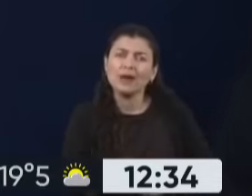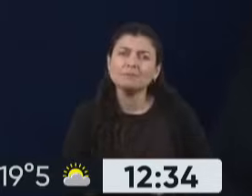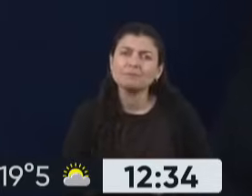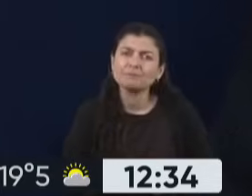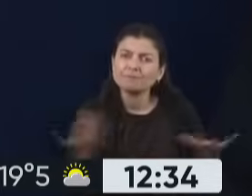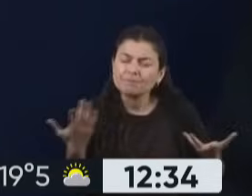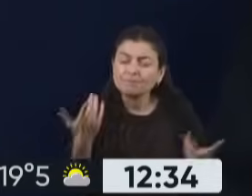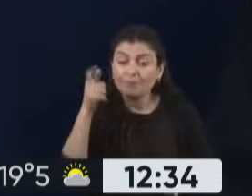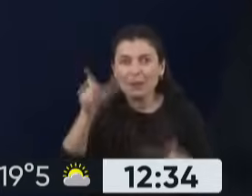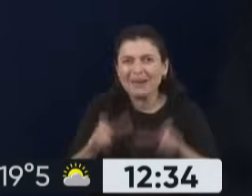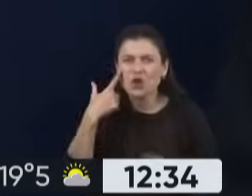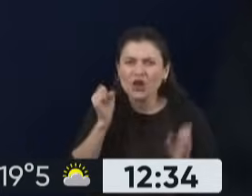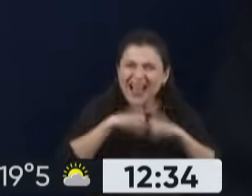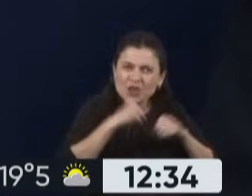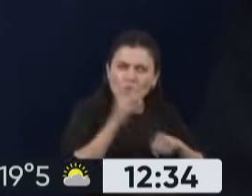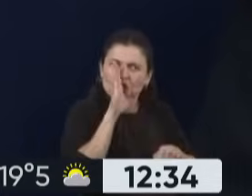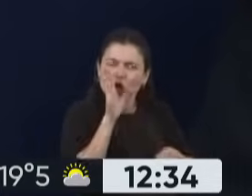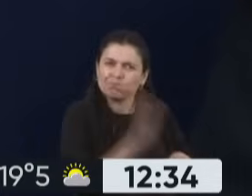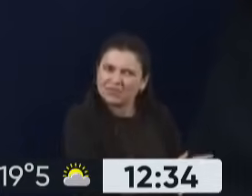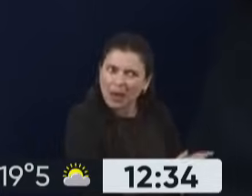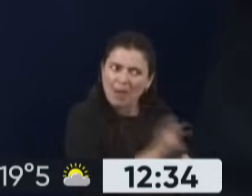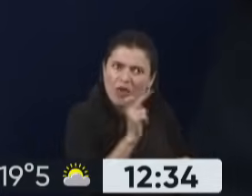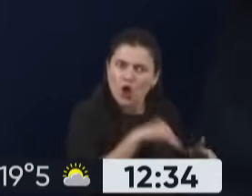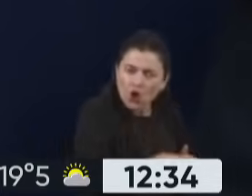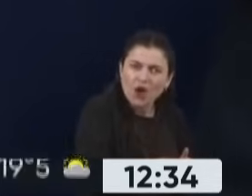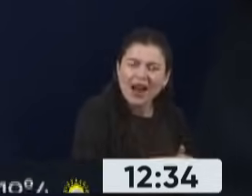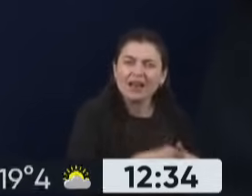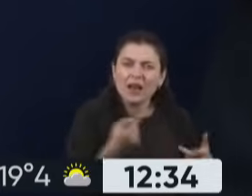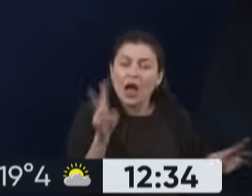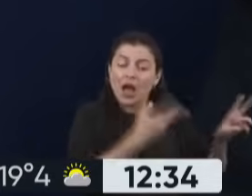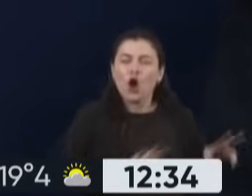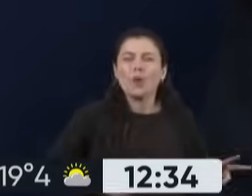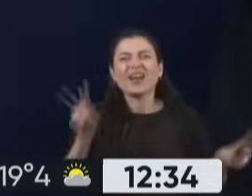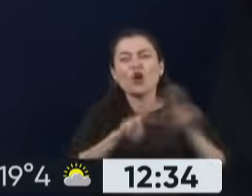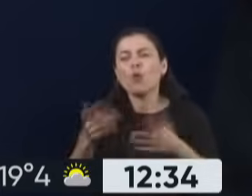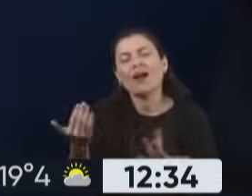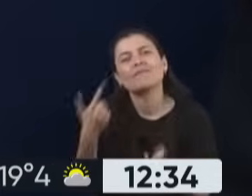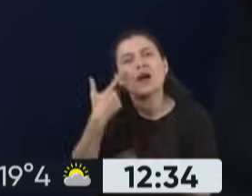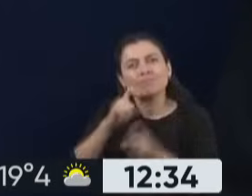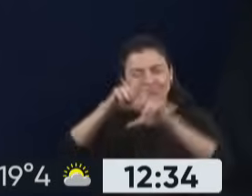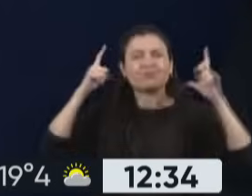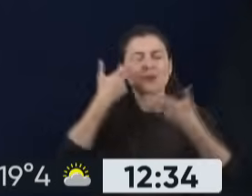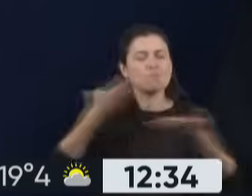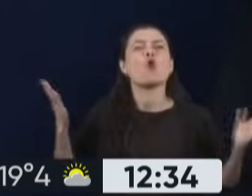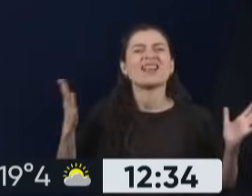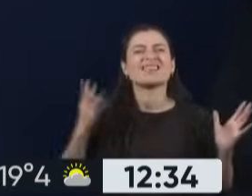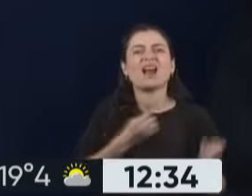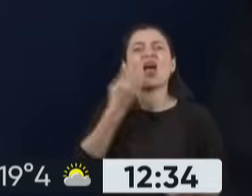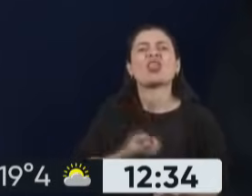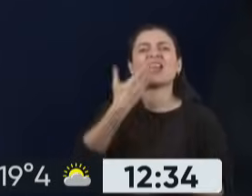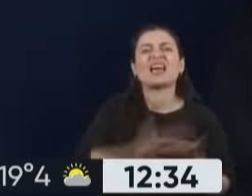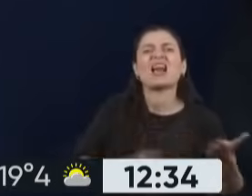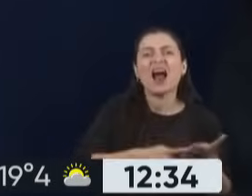no registrado pase de alguna manera a estar registrado. Con respecto a la primera pregunta, no